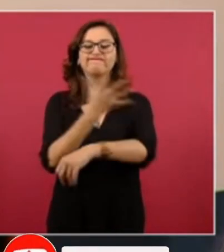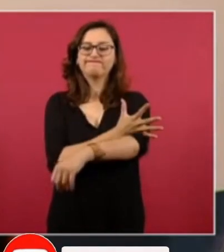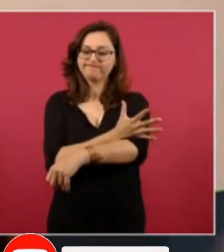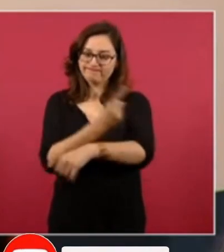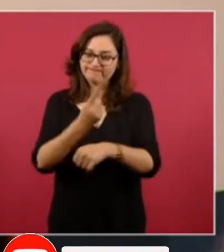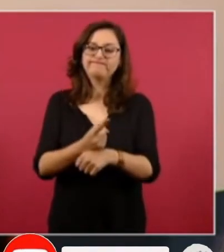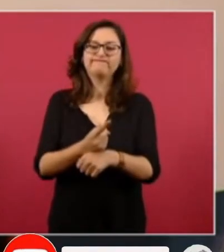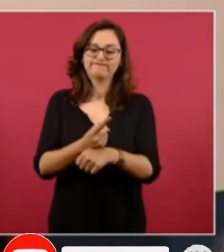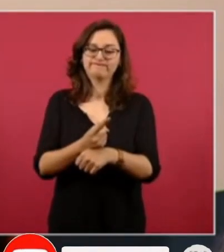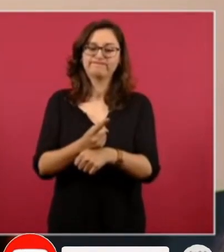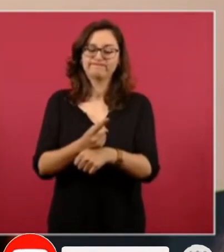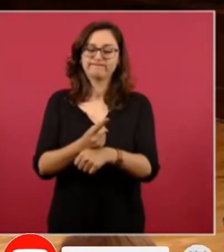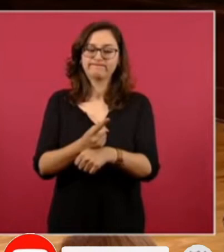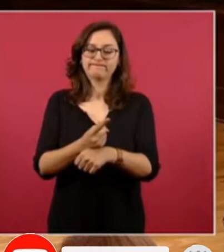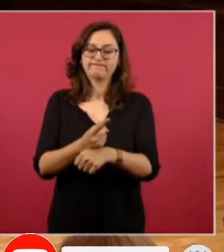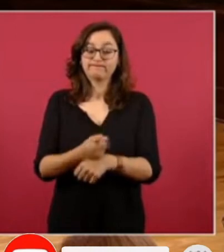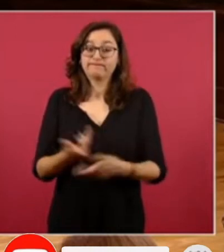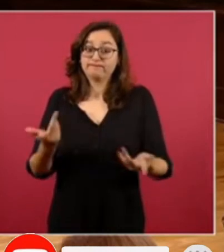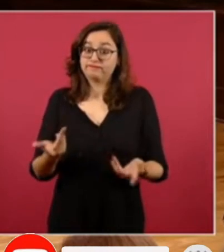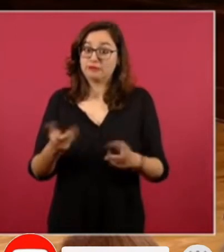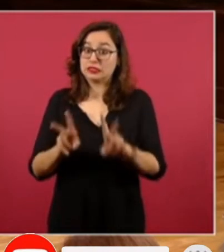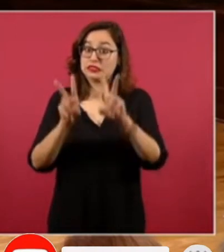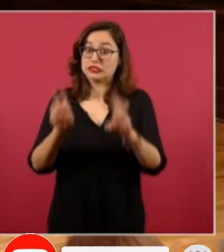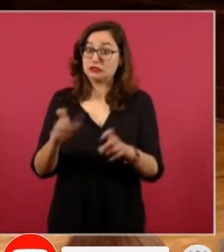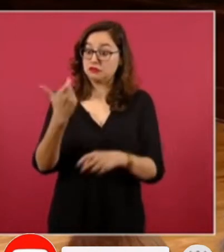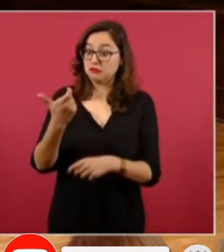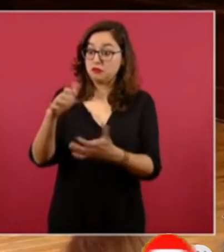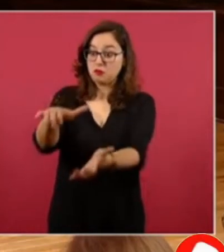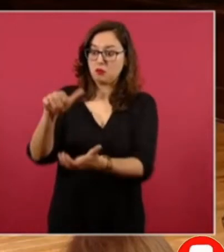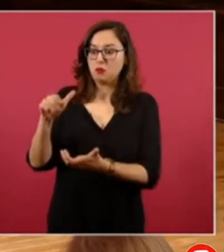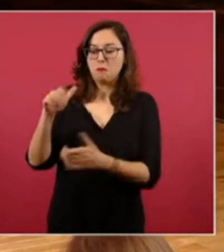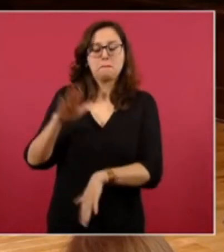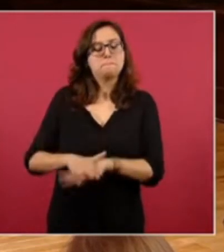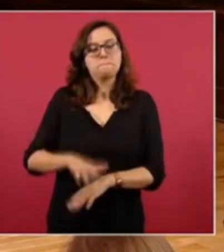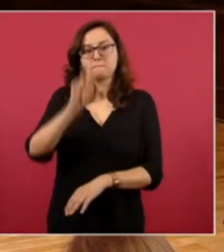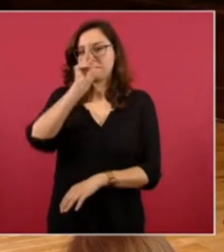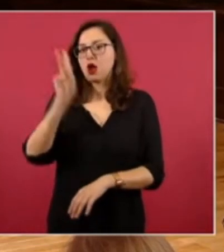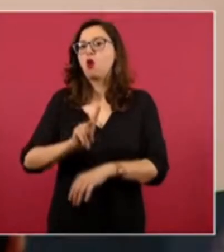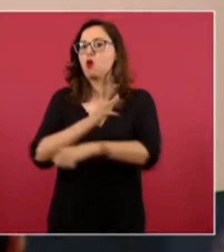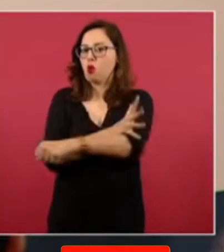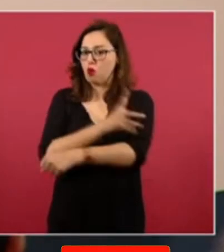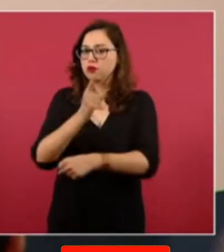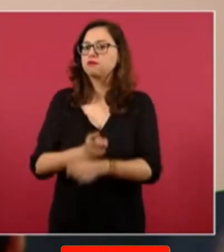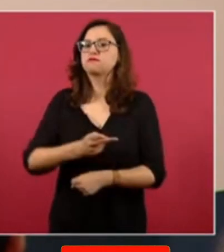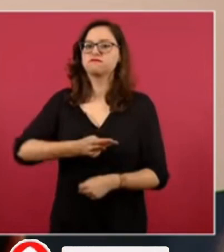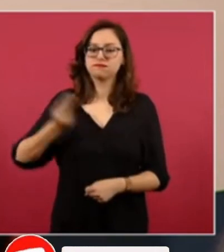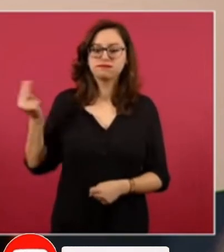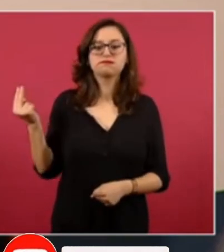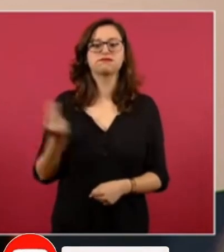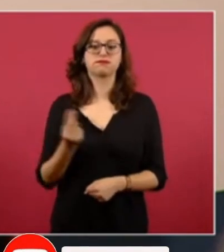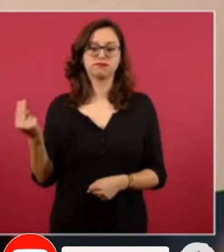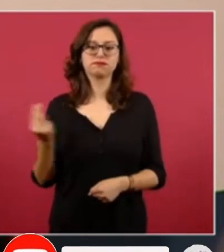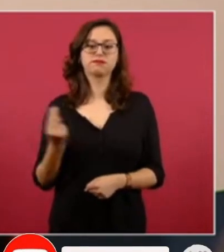Y en el caso del manejo de los ingresos, mucho más. Yo creo que